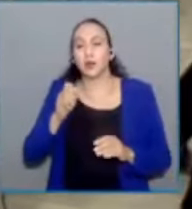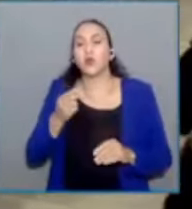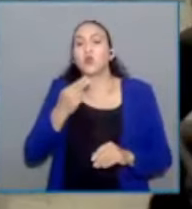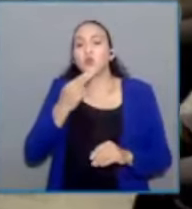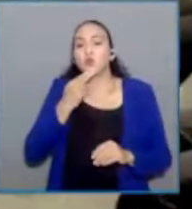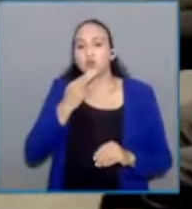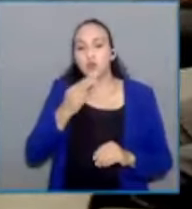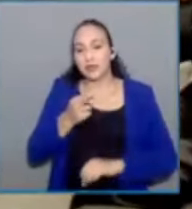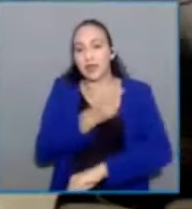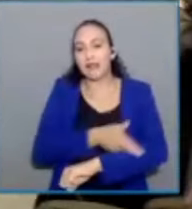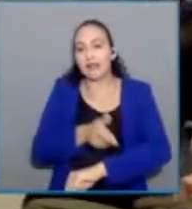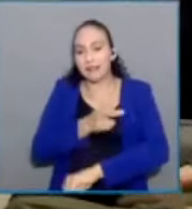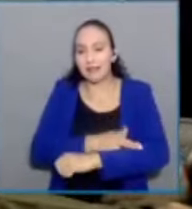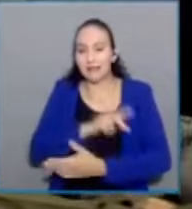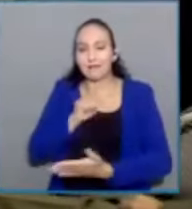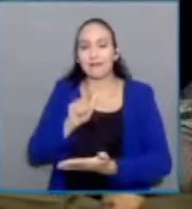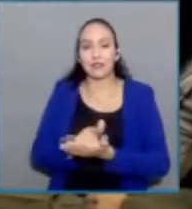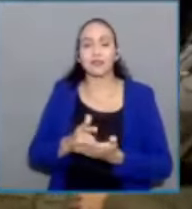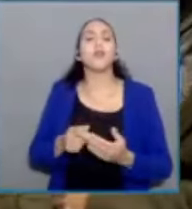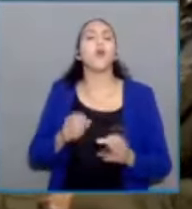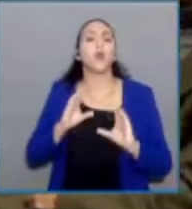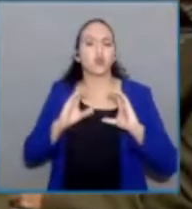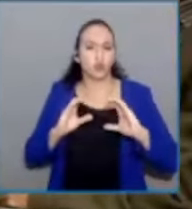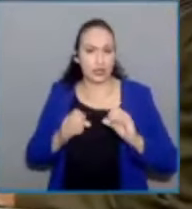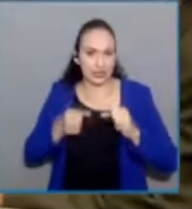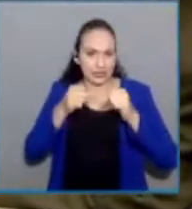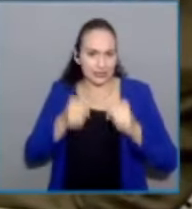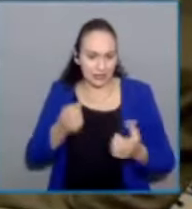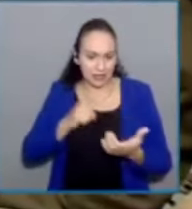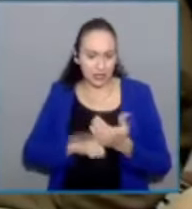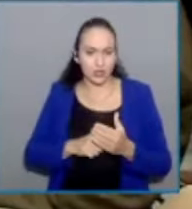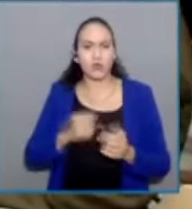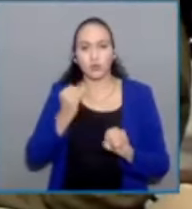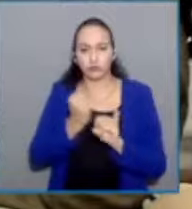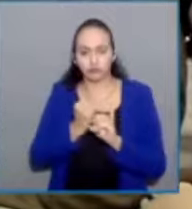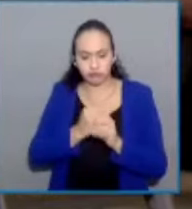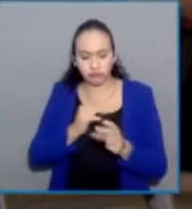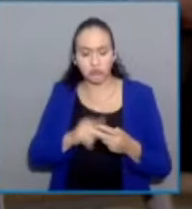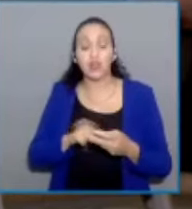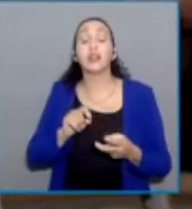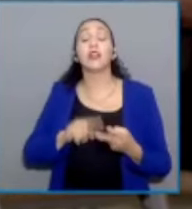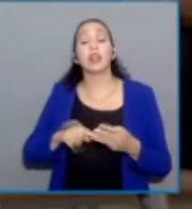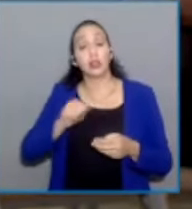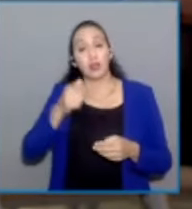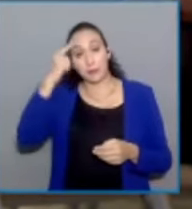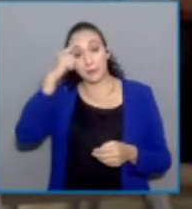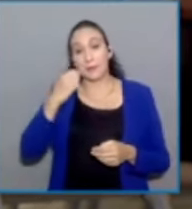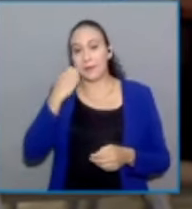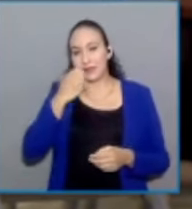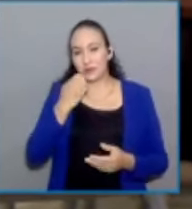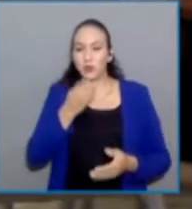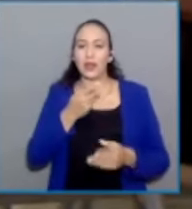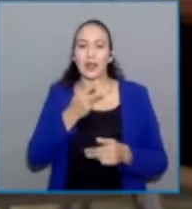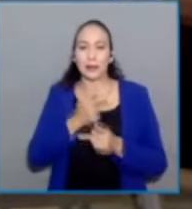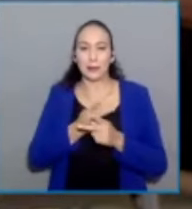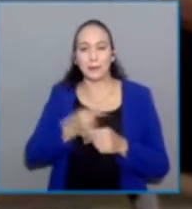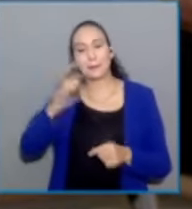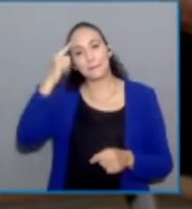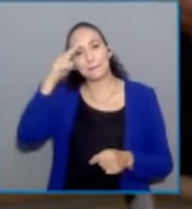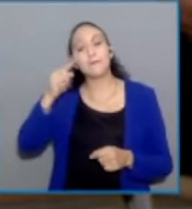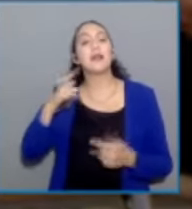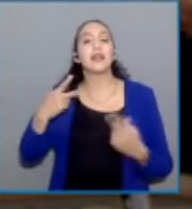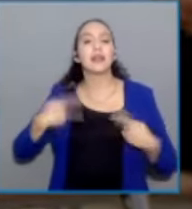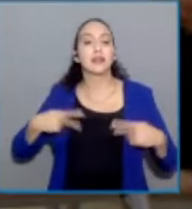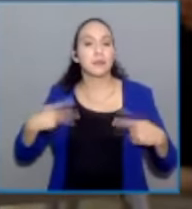gubernamentales así como un proyecto del colegio de bachilleres encaminado a la mejora del rendimiento académico de sus alumnos